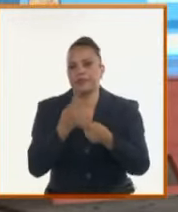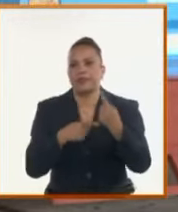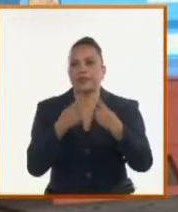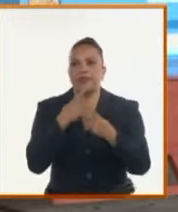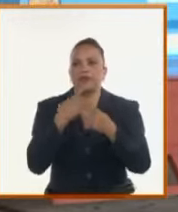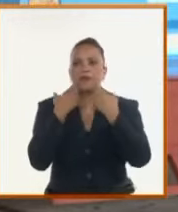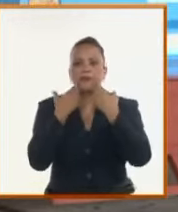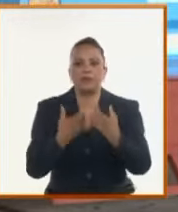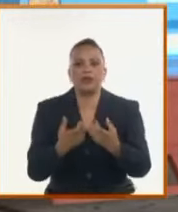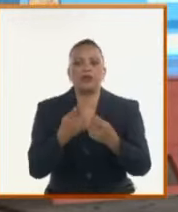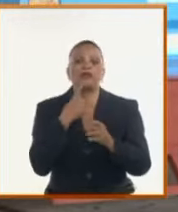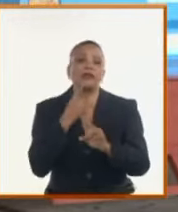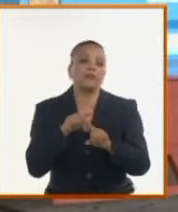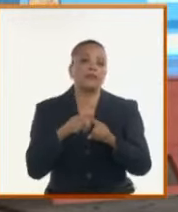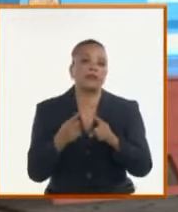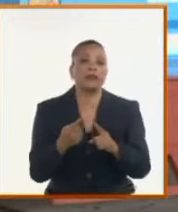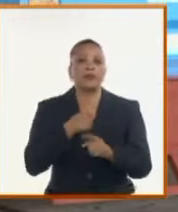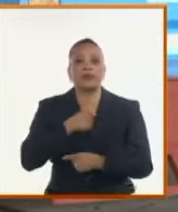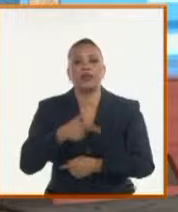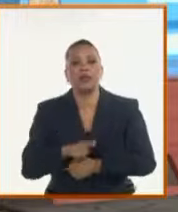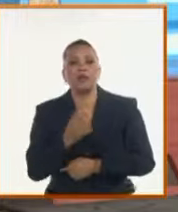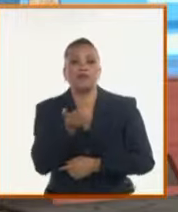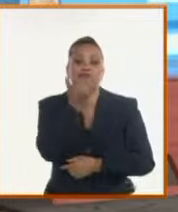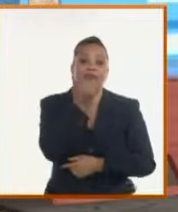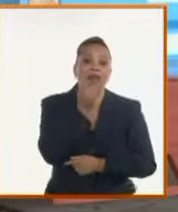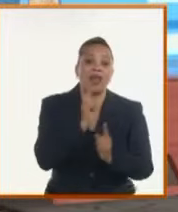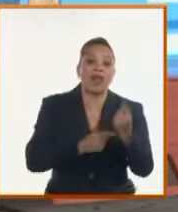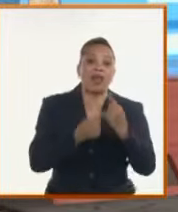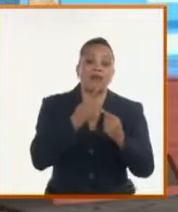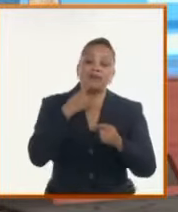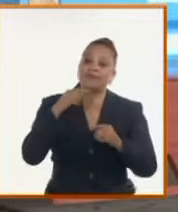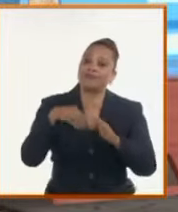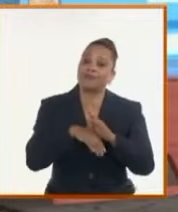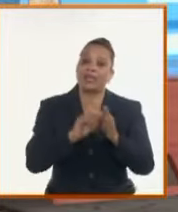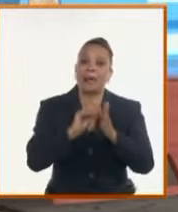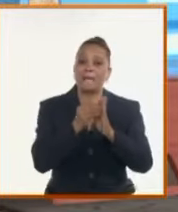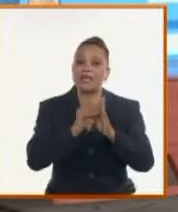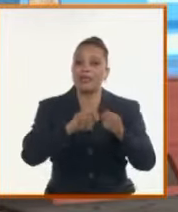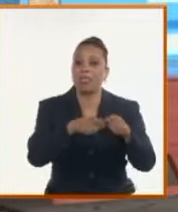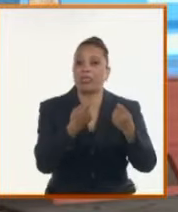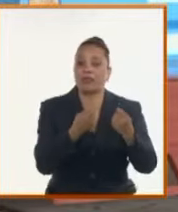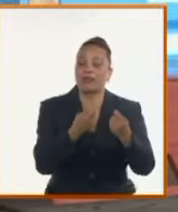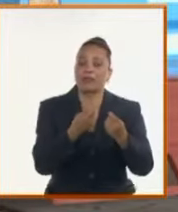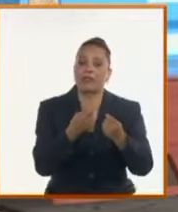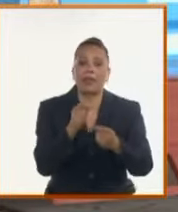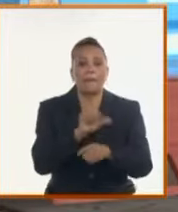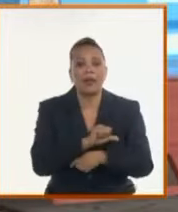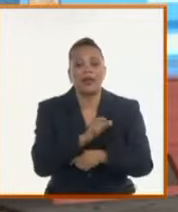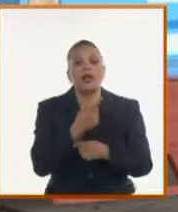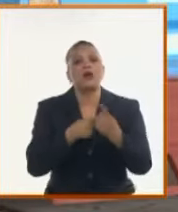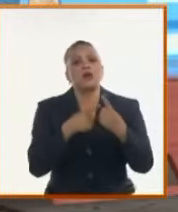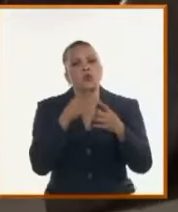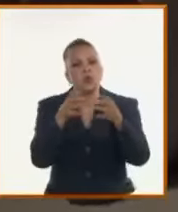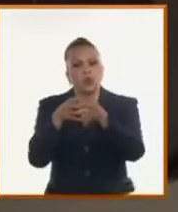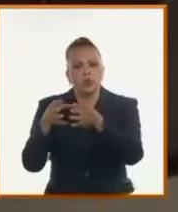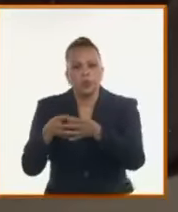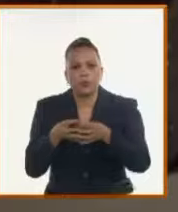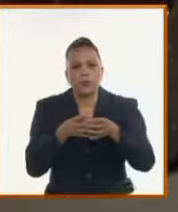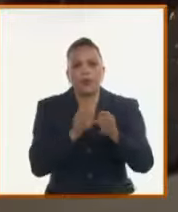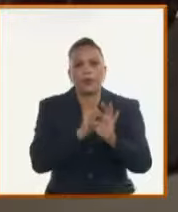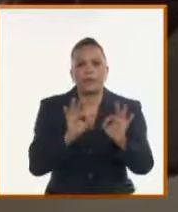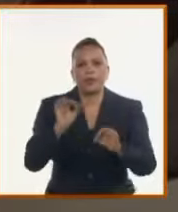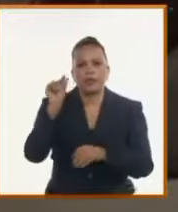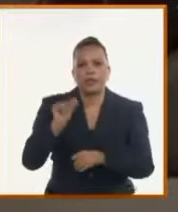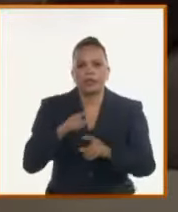con mucha precisión Porque si nos equivocamos podíamos echar a perder la pieza entonces con un grupo de especialistas Incluyendo